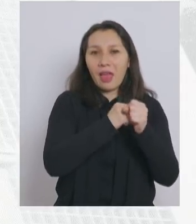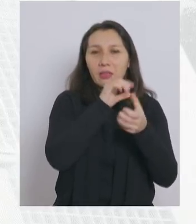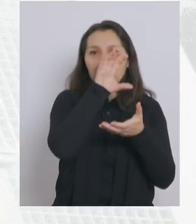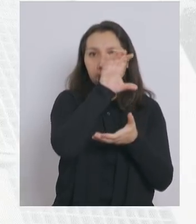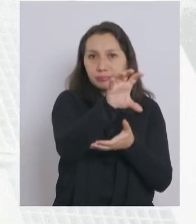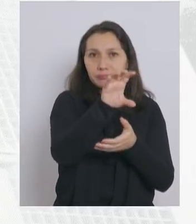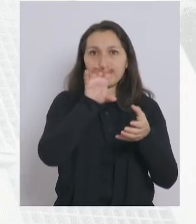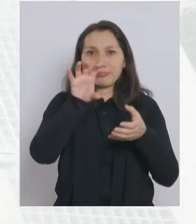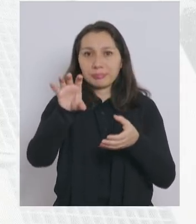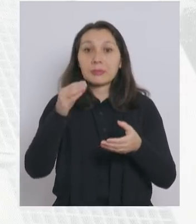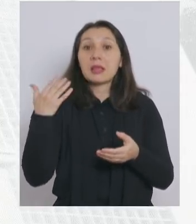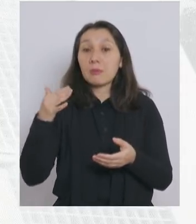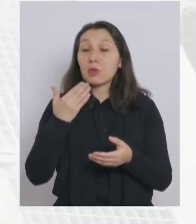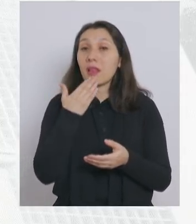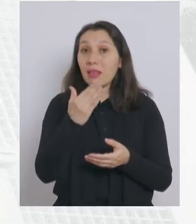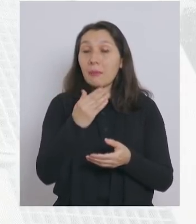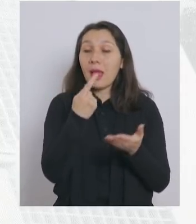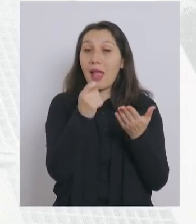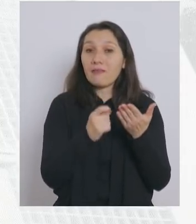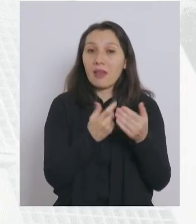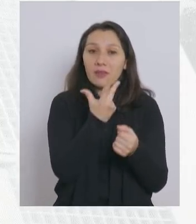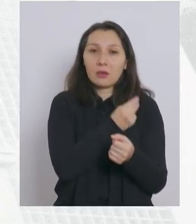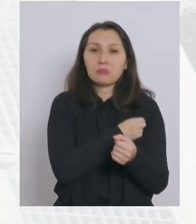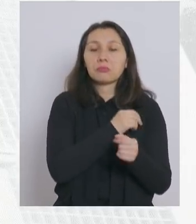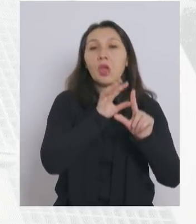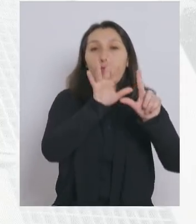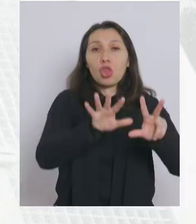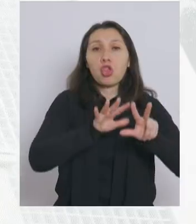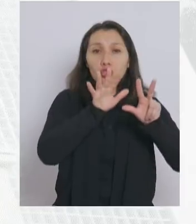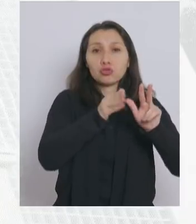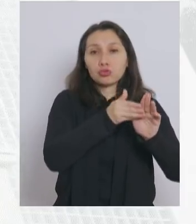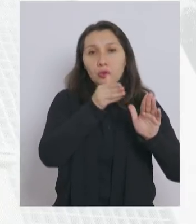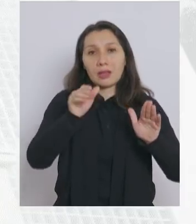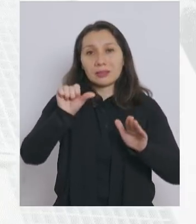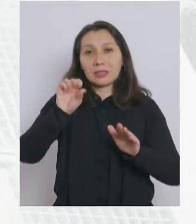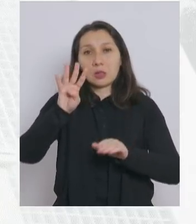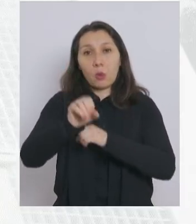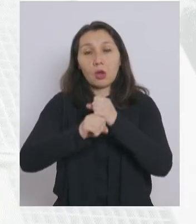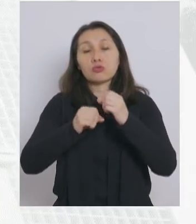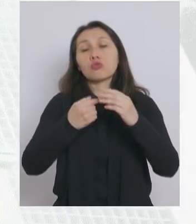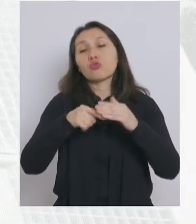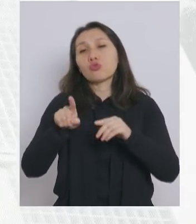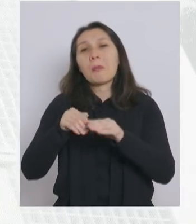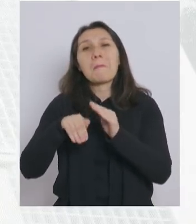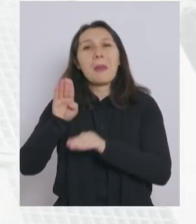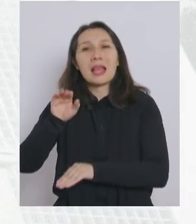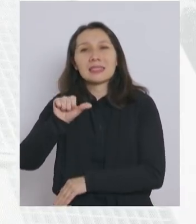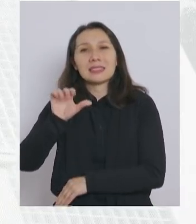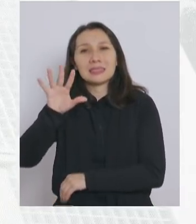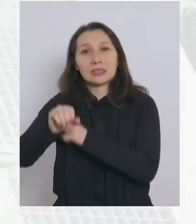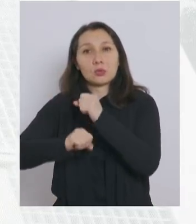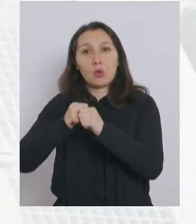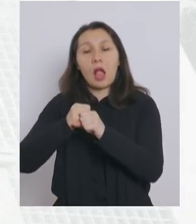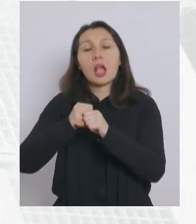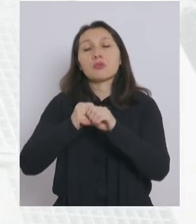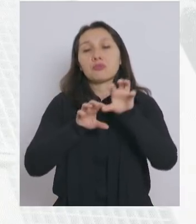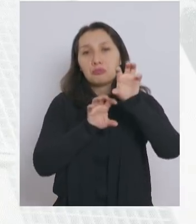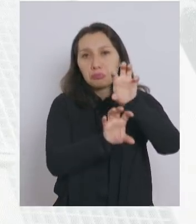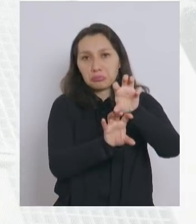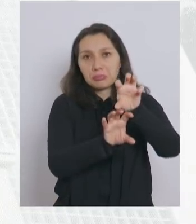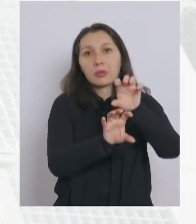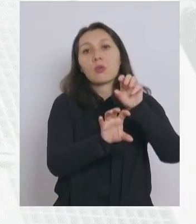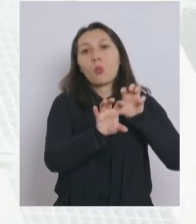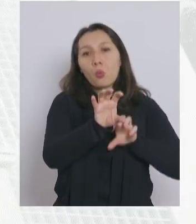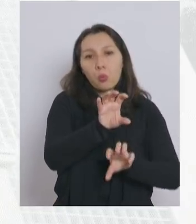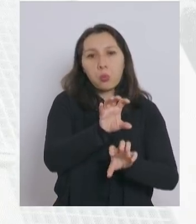también es importante en la evaluación de vacuna. Tenemos un grupo de 18 a 64 años, otro grupo mayor de 65 años e incluso